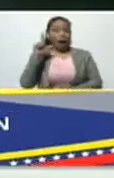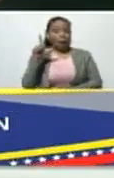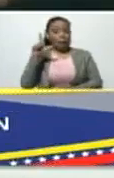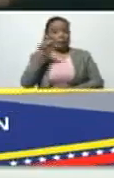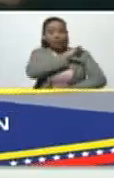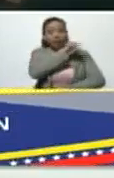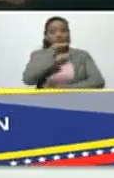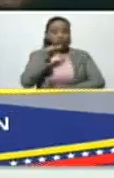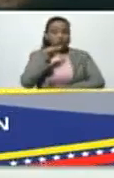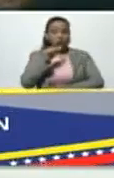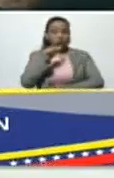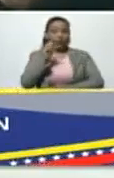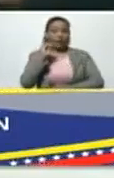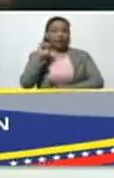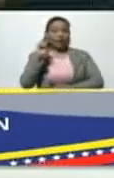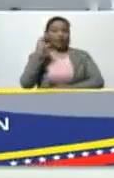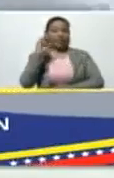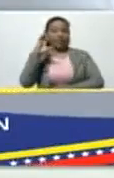Gabriela,